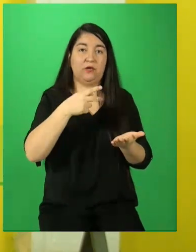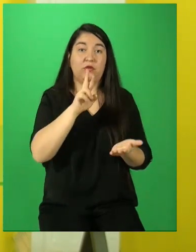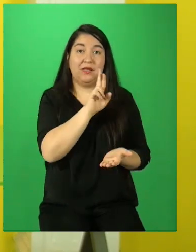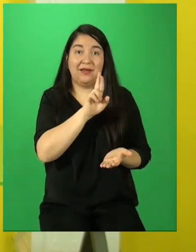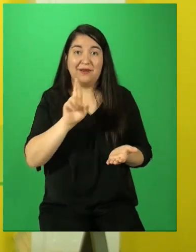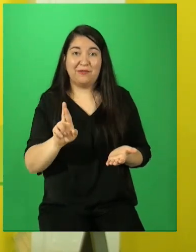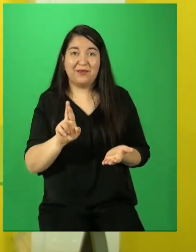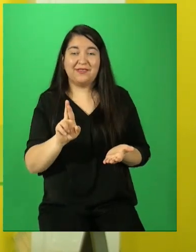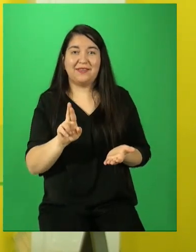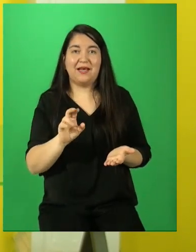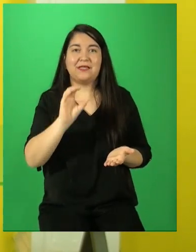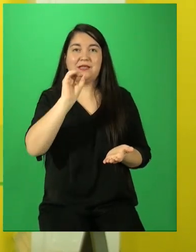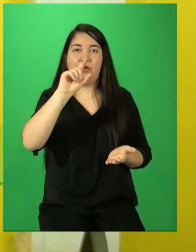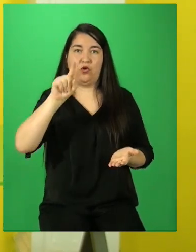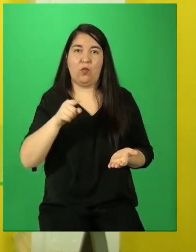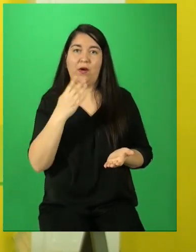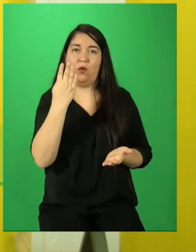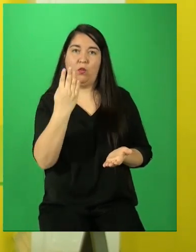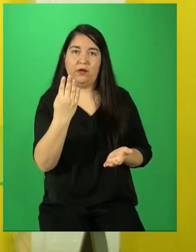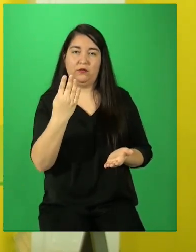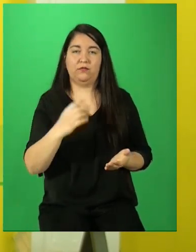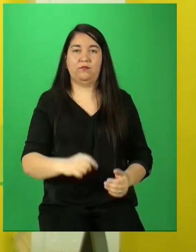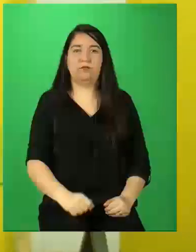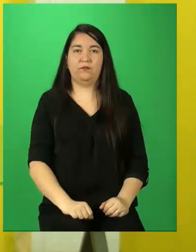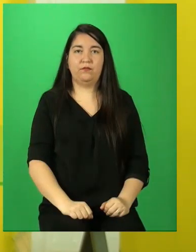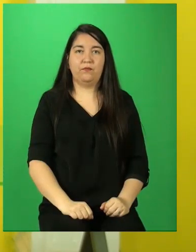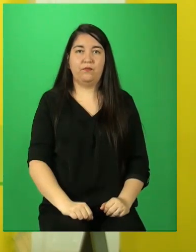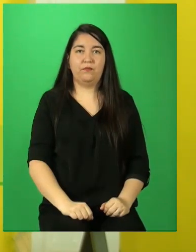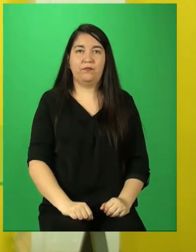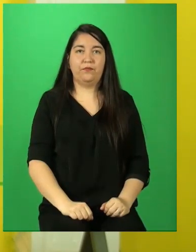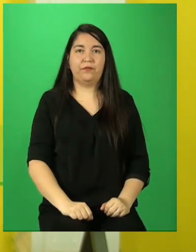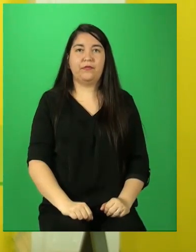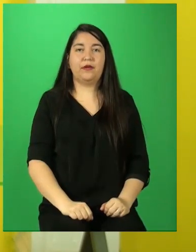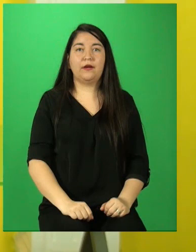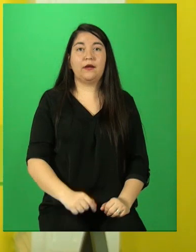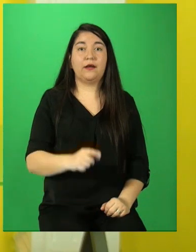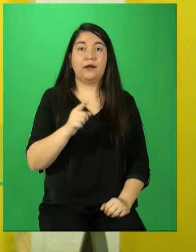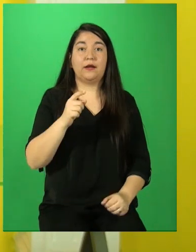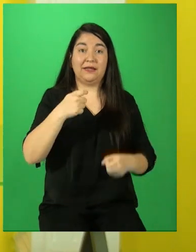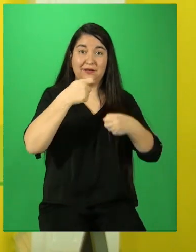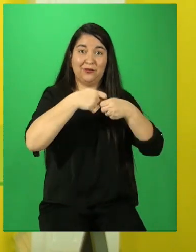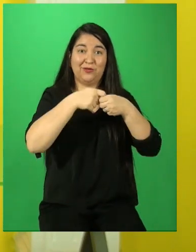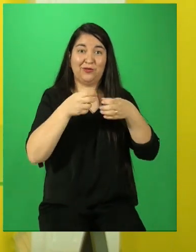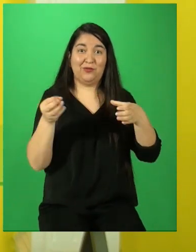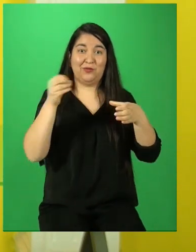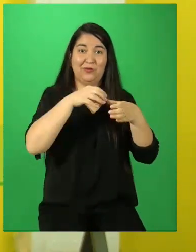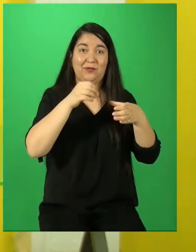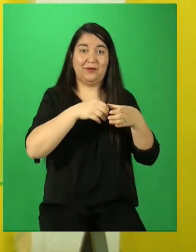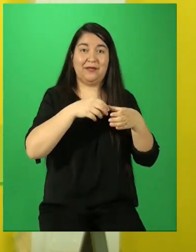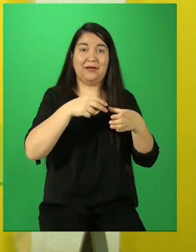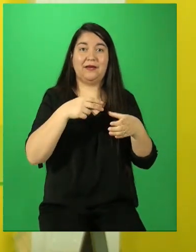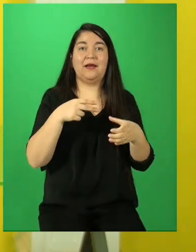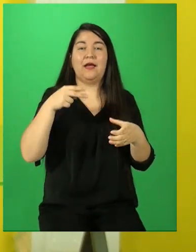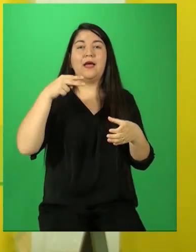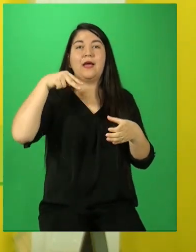de litros, que sería 0,4. El soluto es hidróxido de sodio,